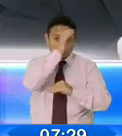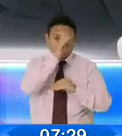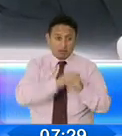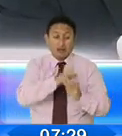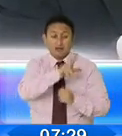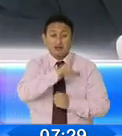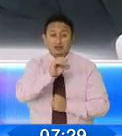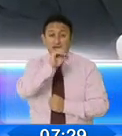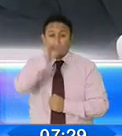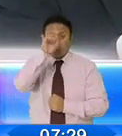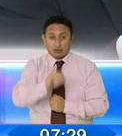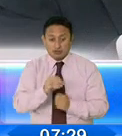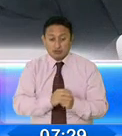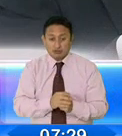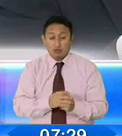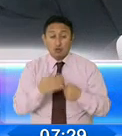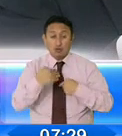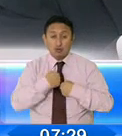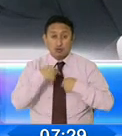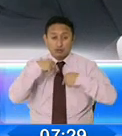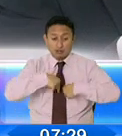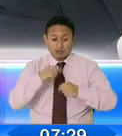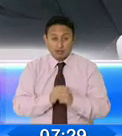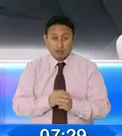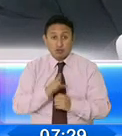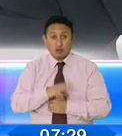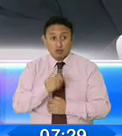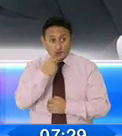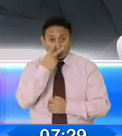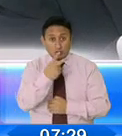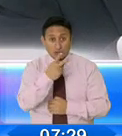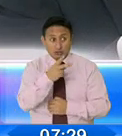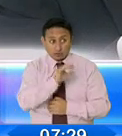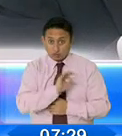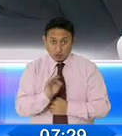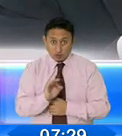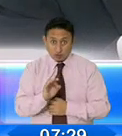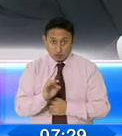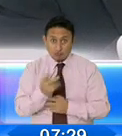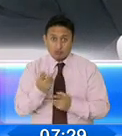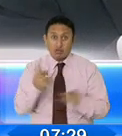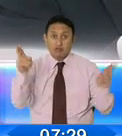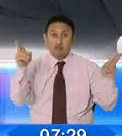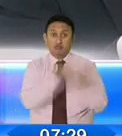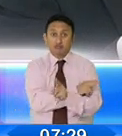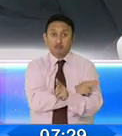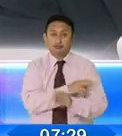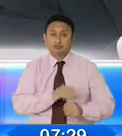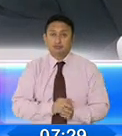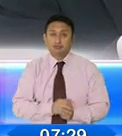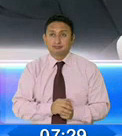proceder a clausurar, Roberto, si es que no se cumple con esto. Y en las inmediaciones